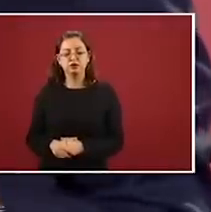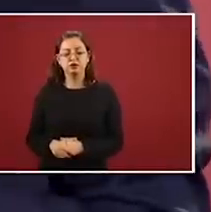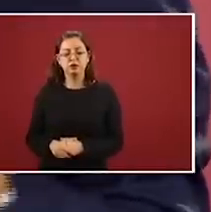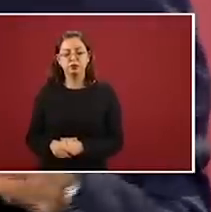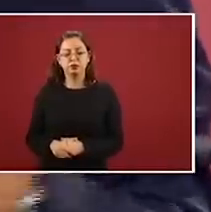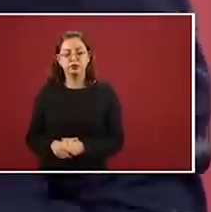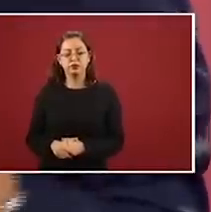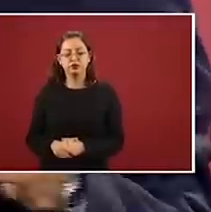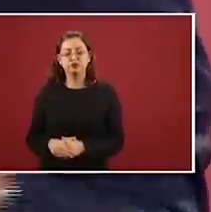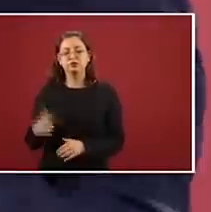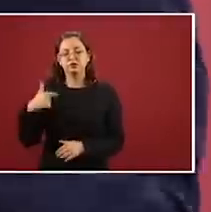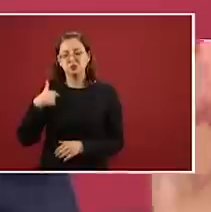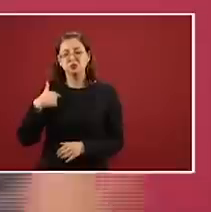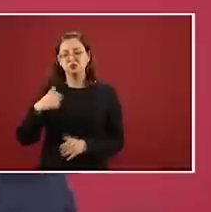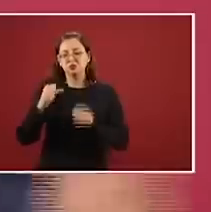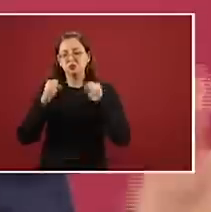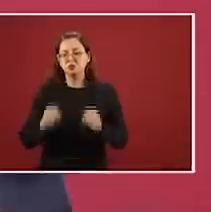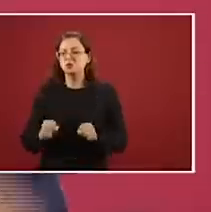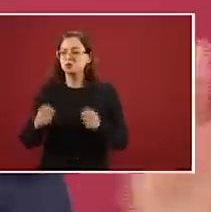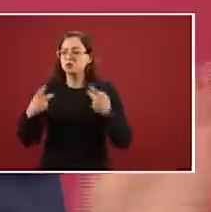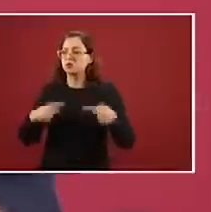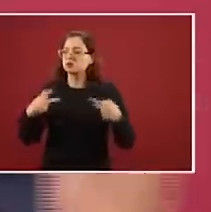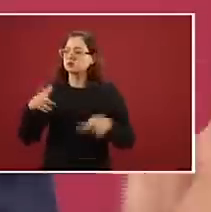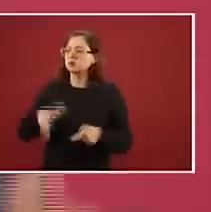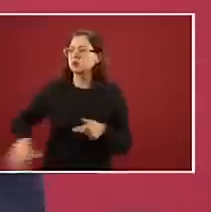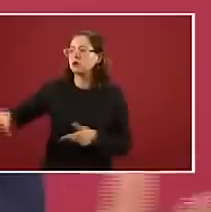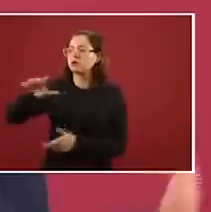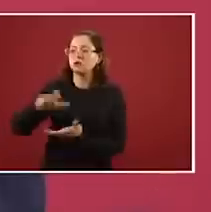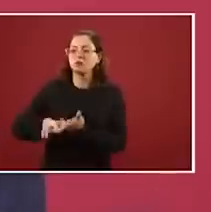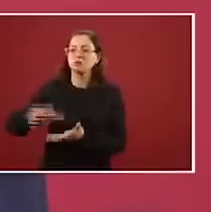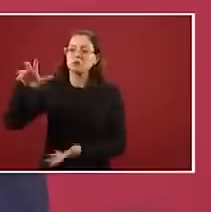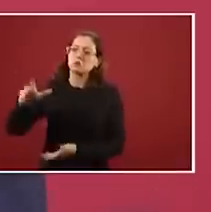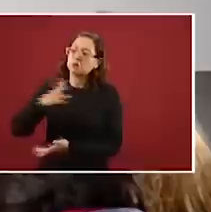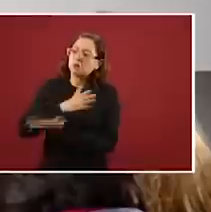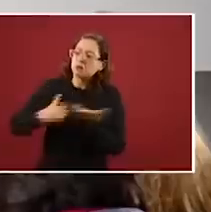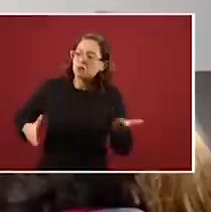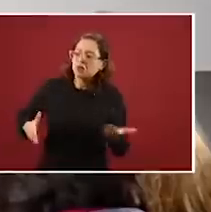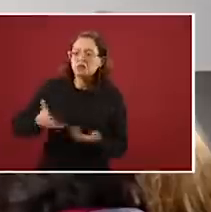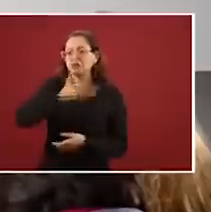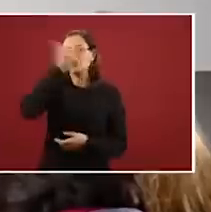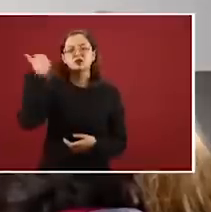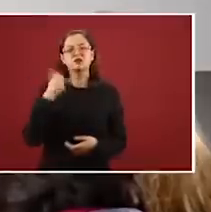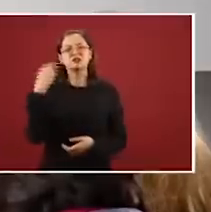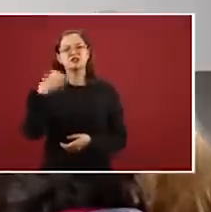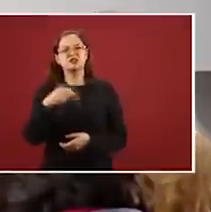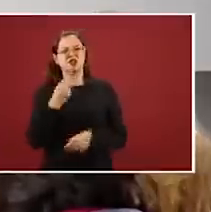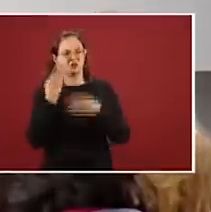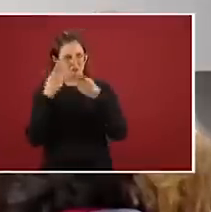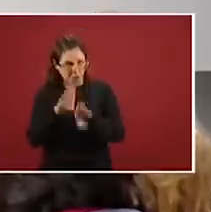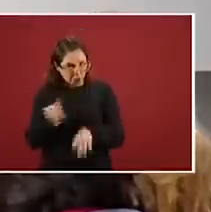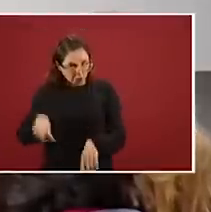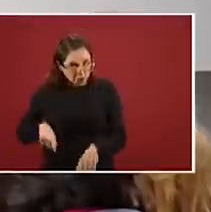estoy seguro que más de la mitad no sabía que había escuchado este nombre, Bansefin.